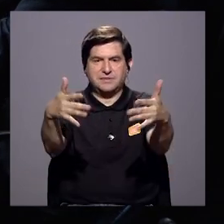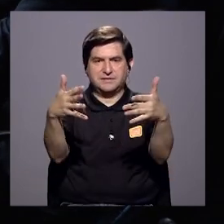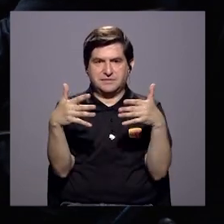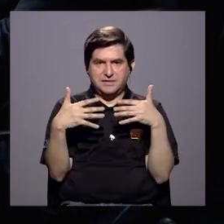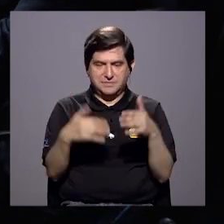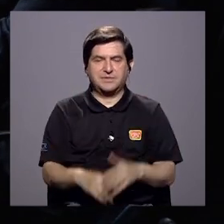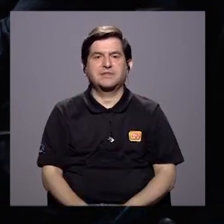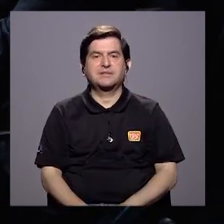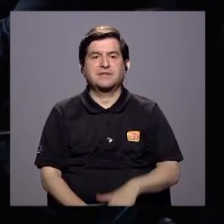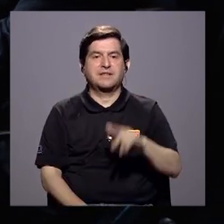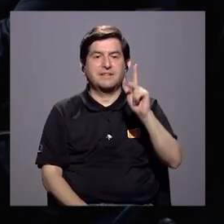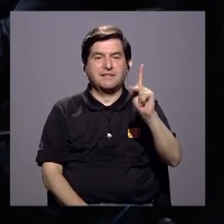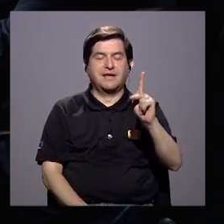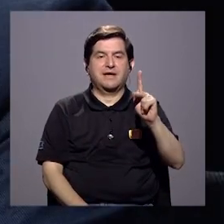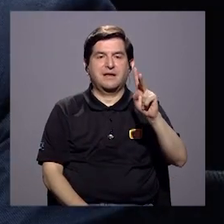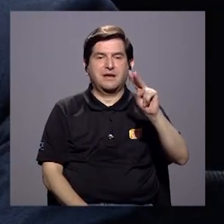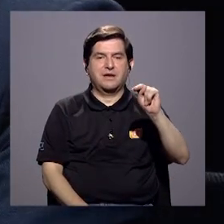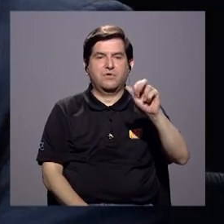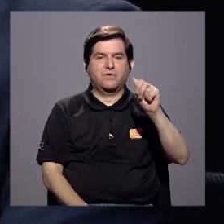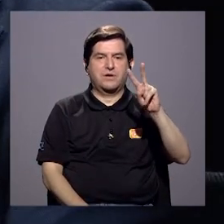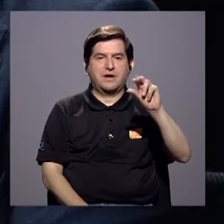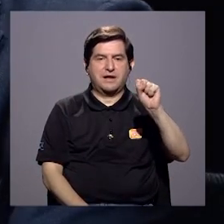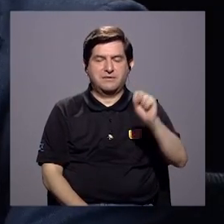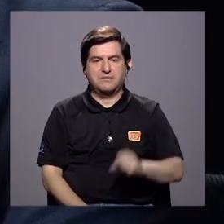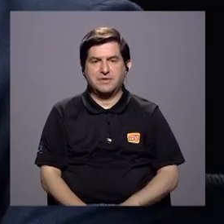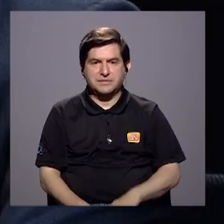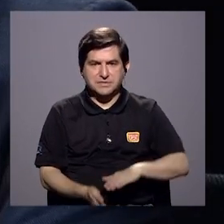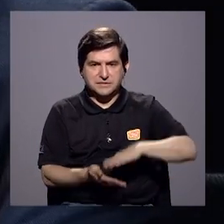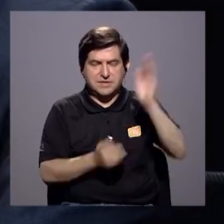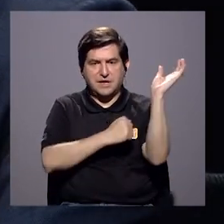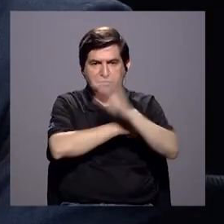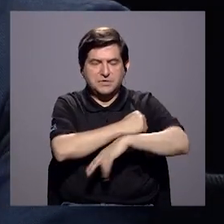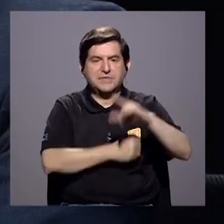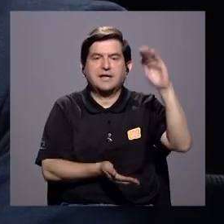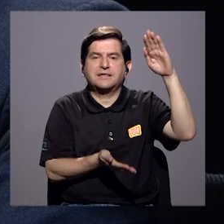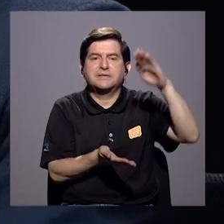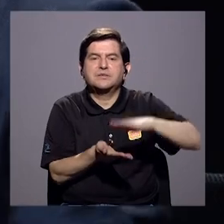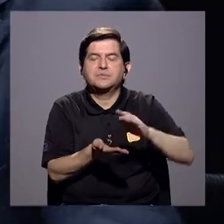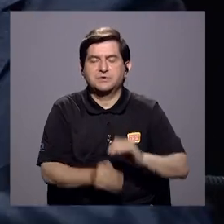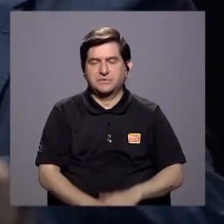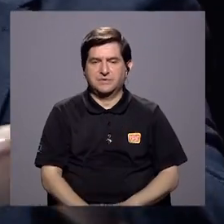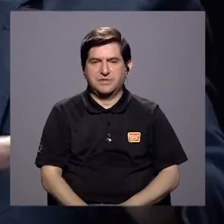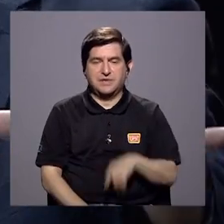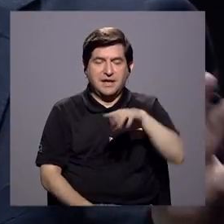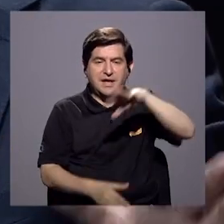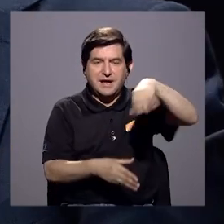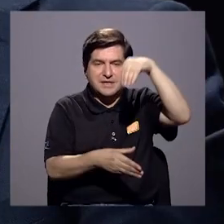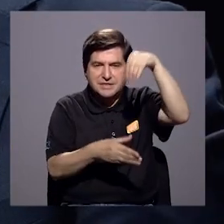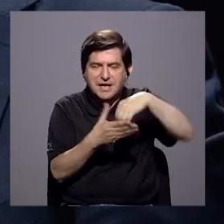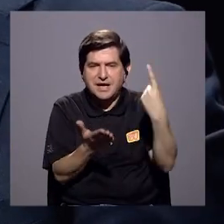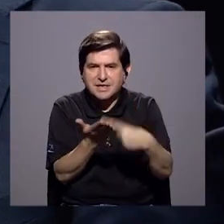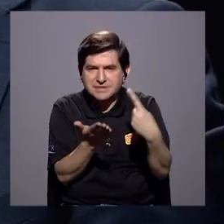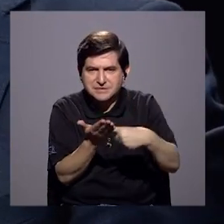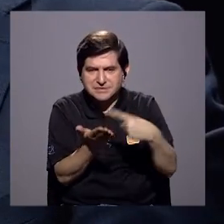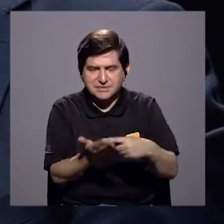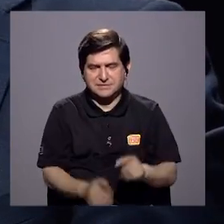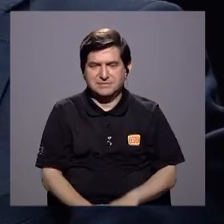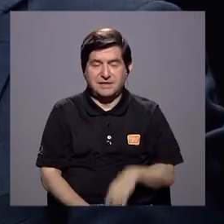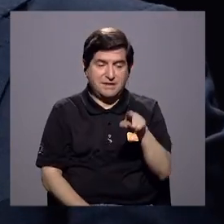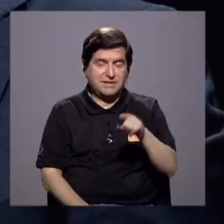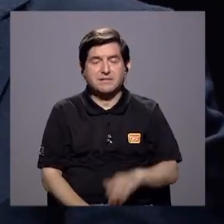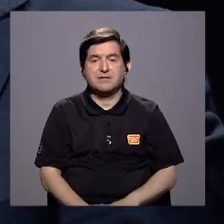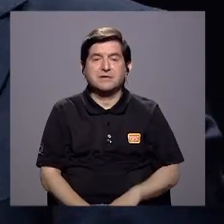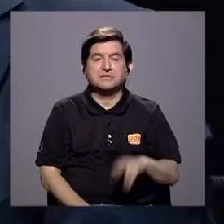expediente de keylor navas en vez de aumentarle la sanción se la disminuyeron en este contexto de discusión de paz